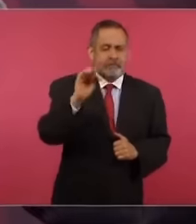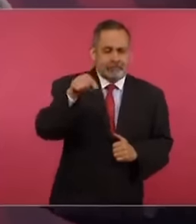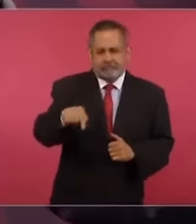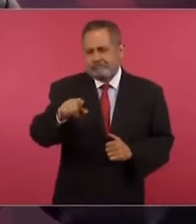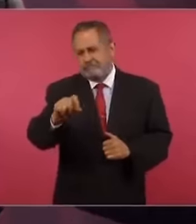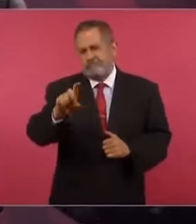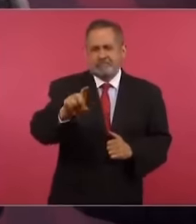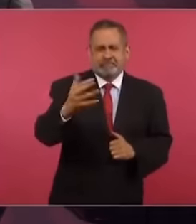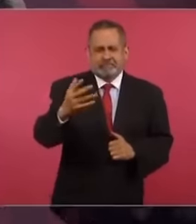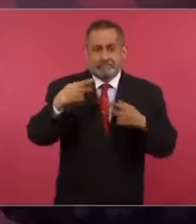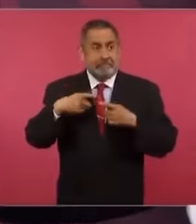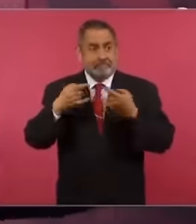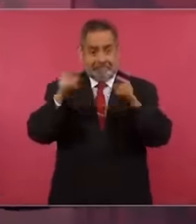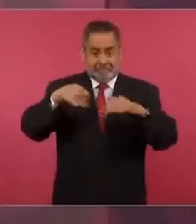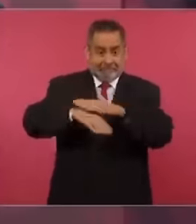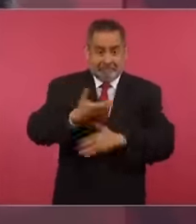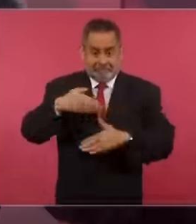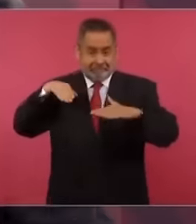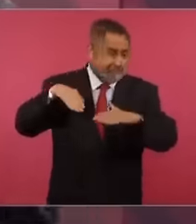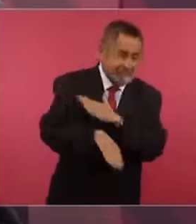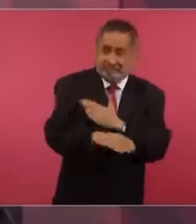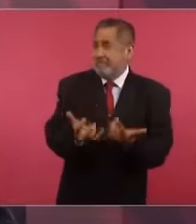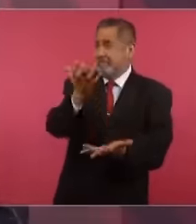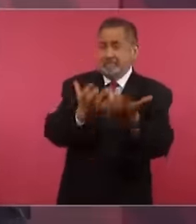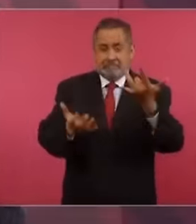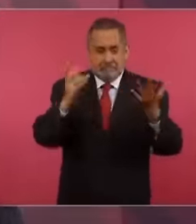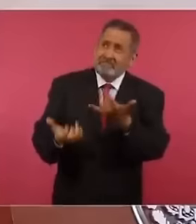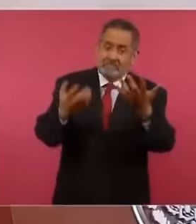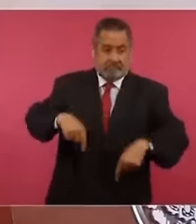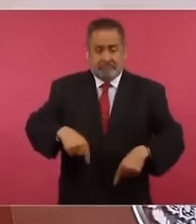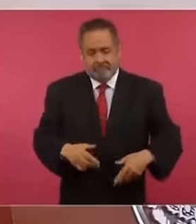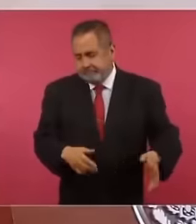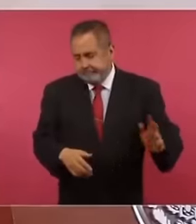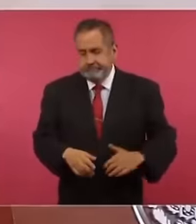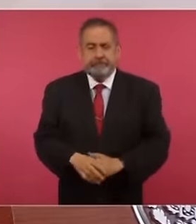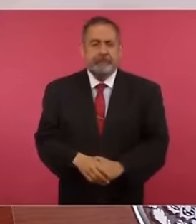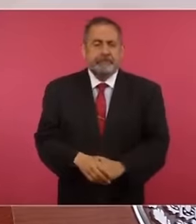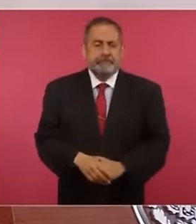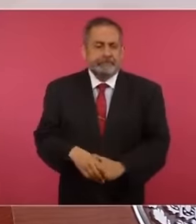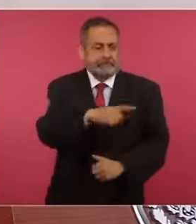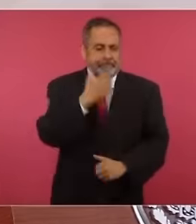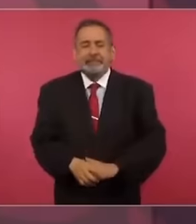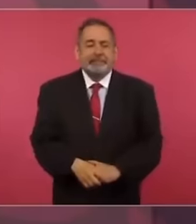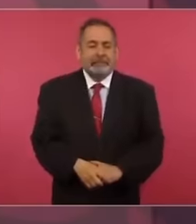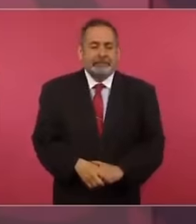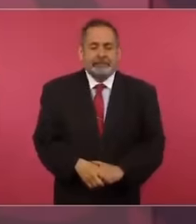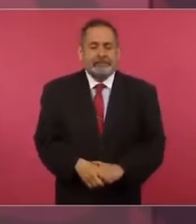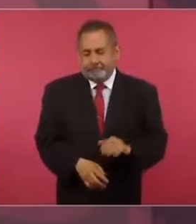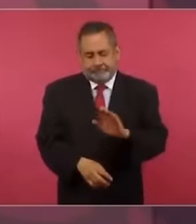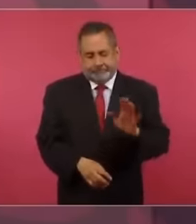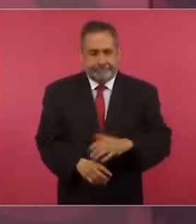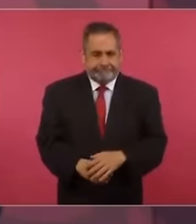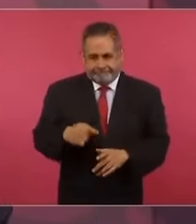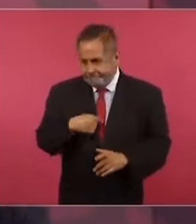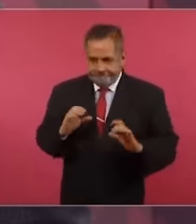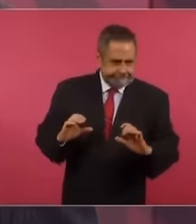30, 50, 100 al palacio y le prendan fuego. ¿Qué es lo que quieren? Desearían eso. Entonces, hay que